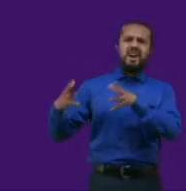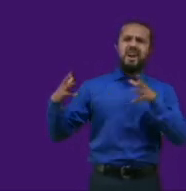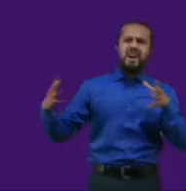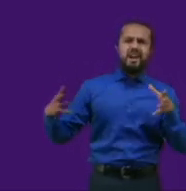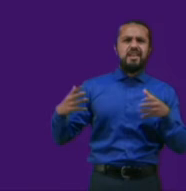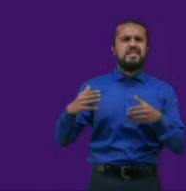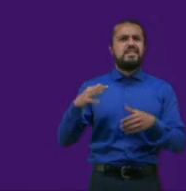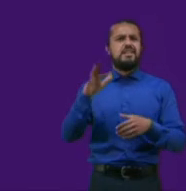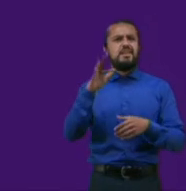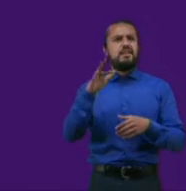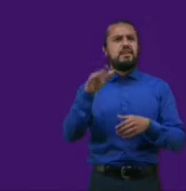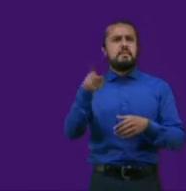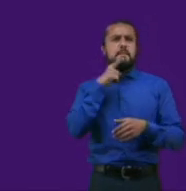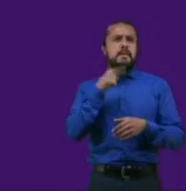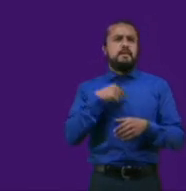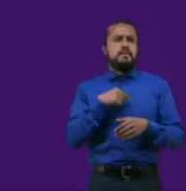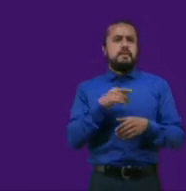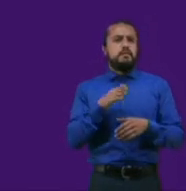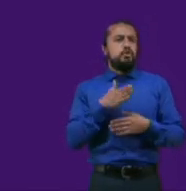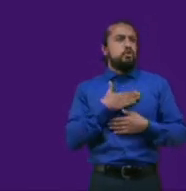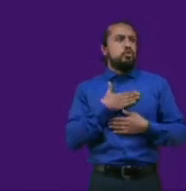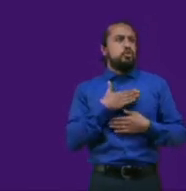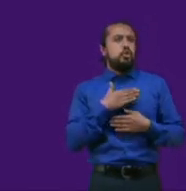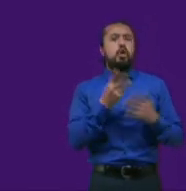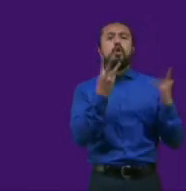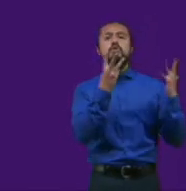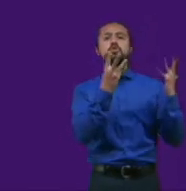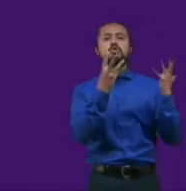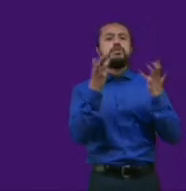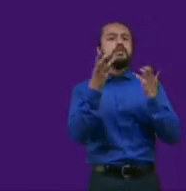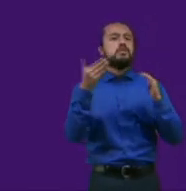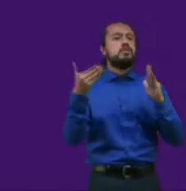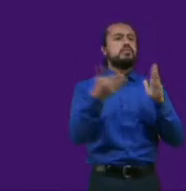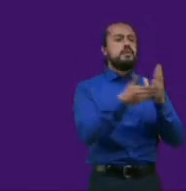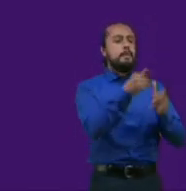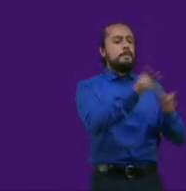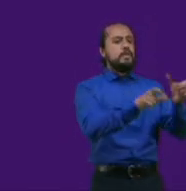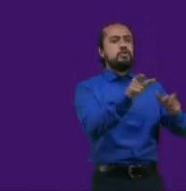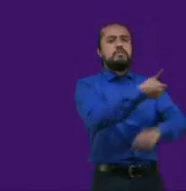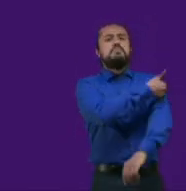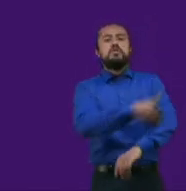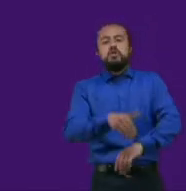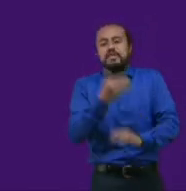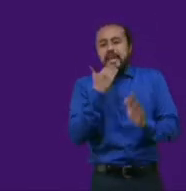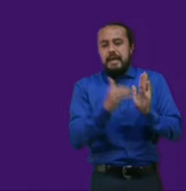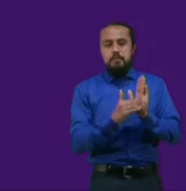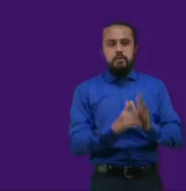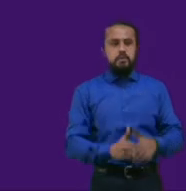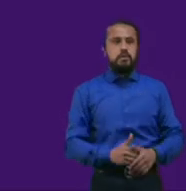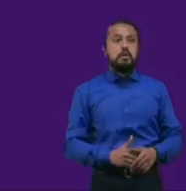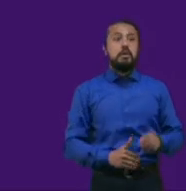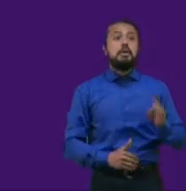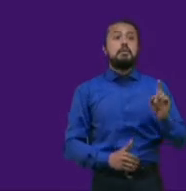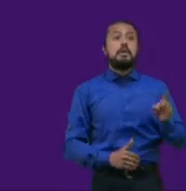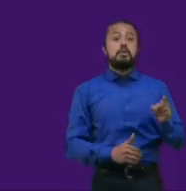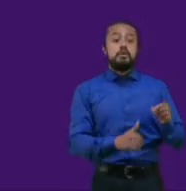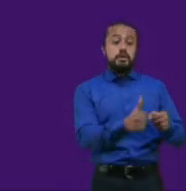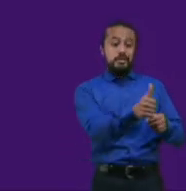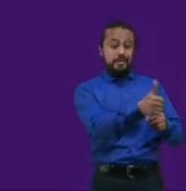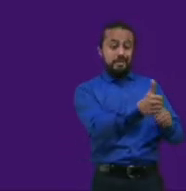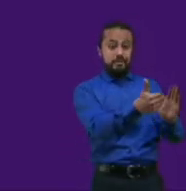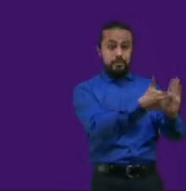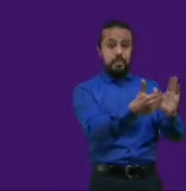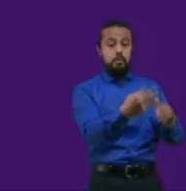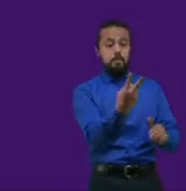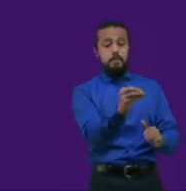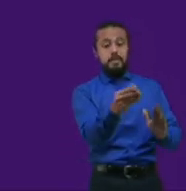y dicen, no, es que mi mercado son 800 mil millones de personas. Perfecto. Pero de los 10 mil o 20 mil o 30